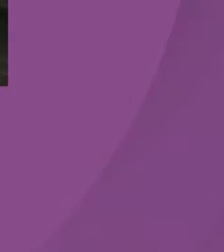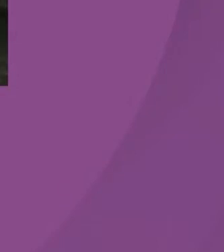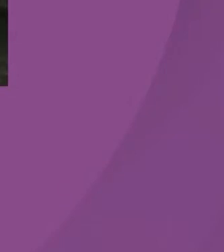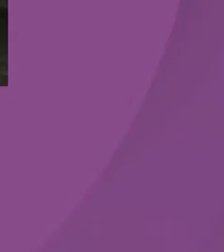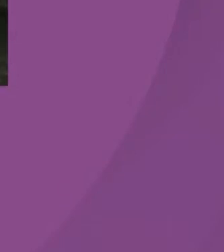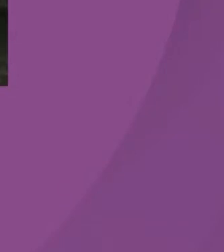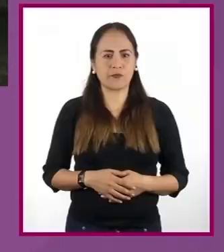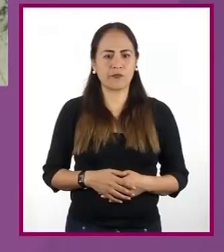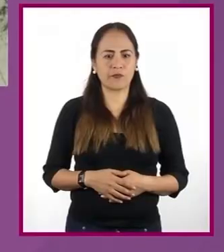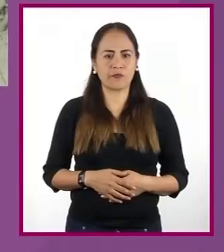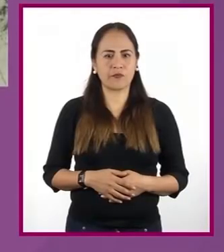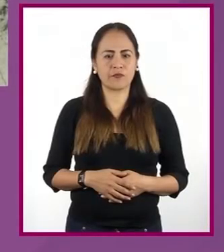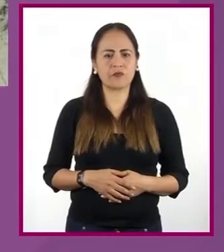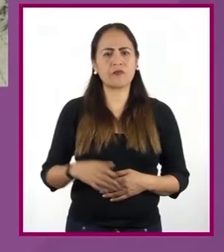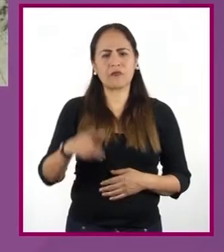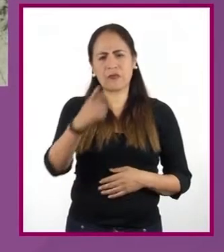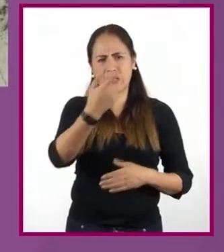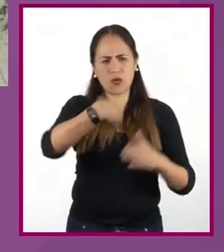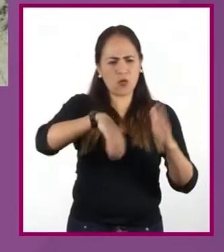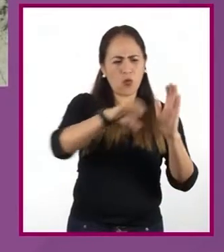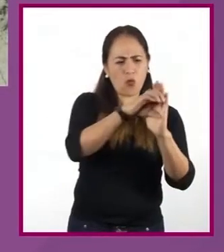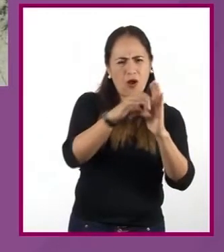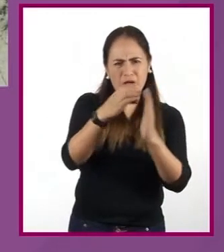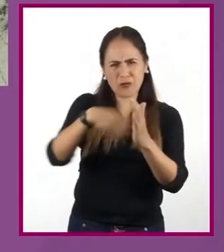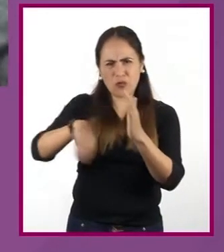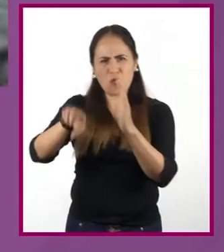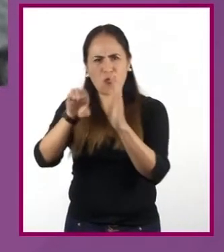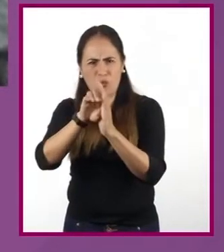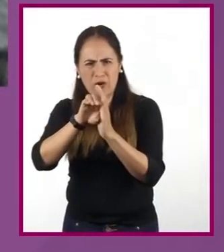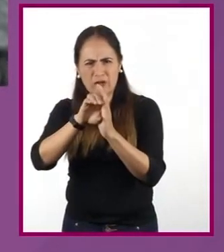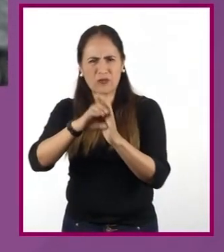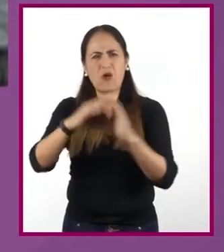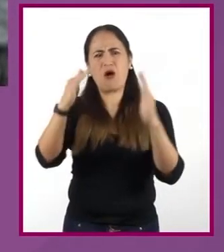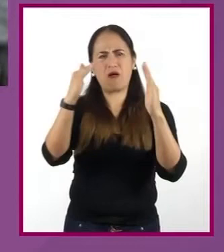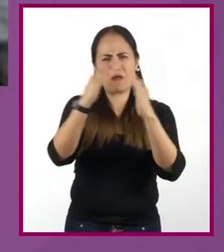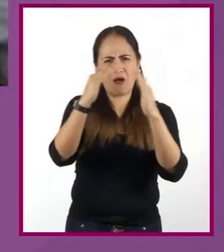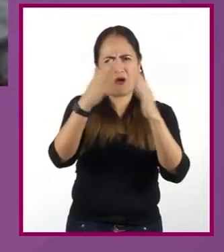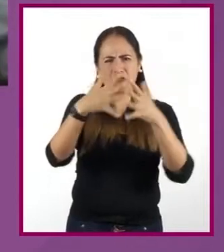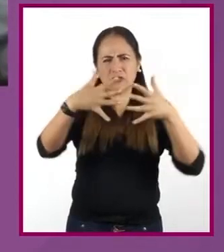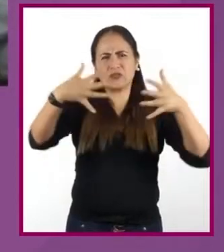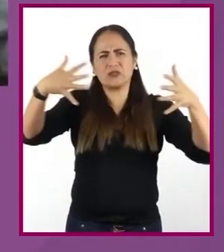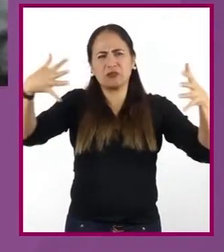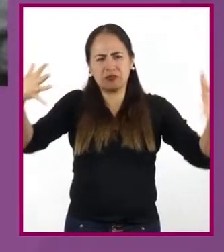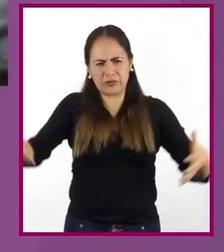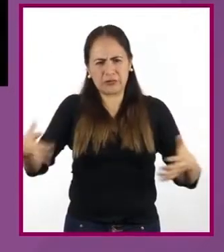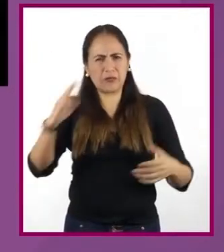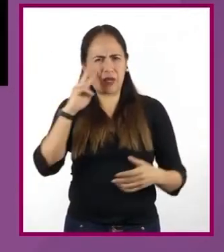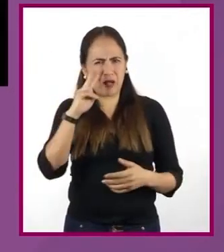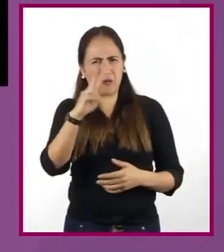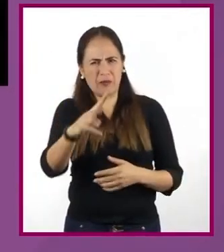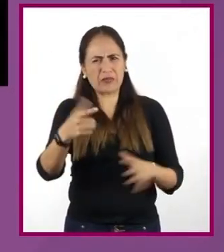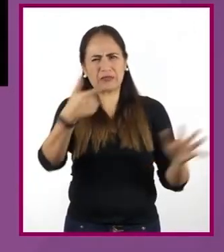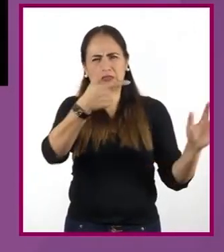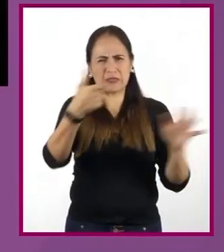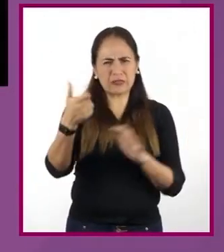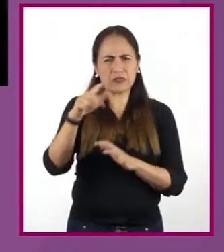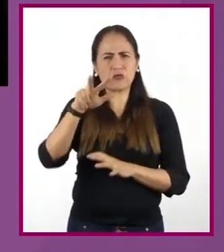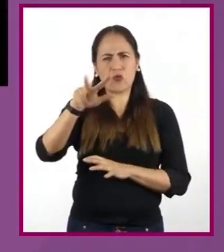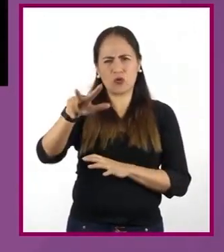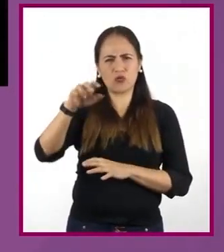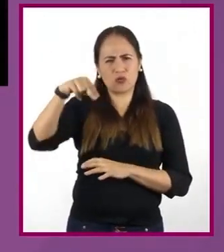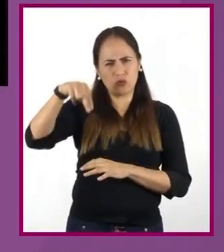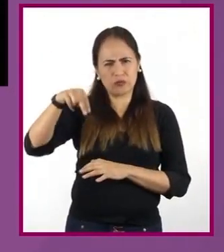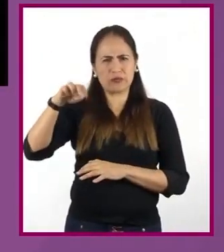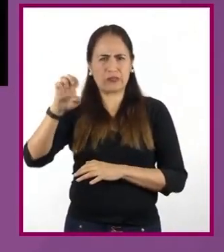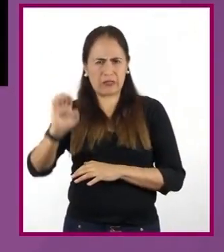En lo que fueran un par de habitaciones del palacio, ha salido a la luz un muro que data del año 708 de nuestra era, donde